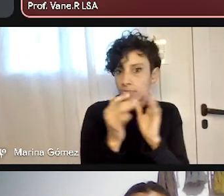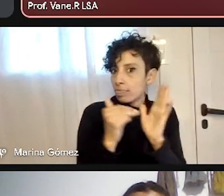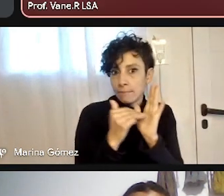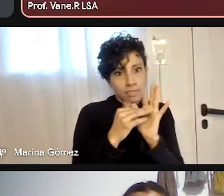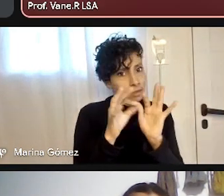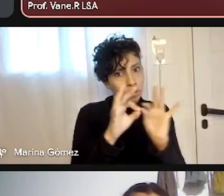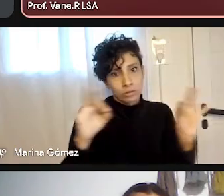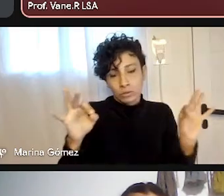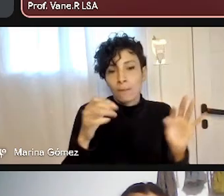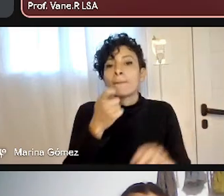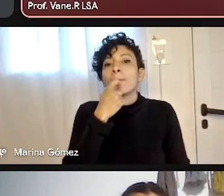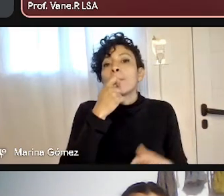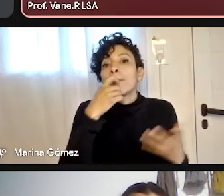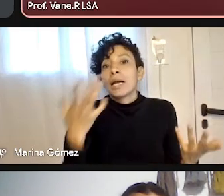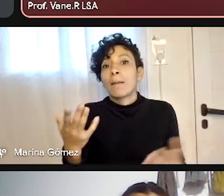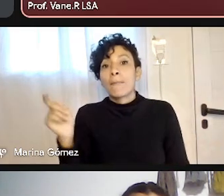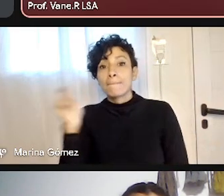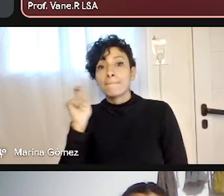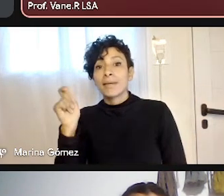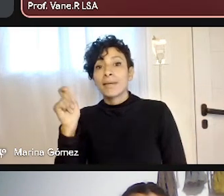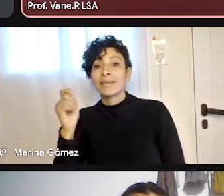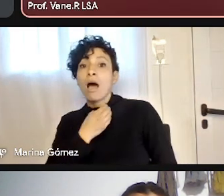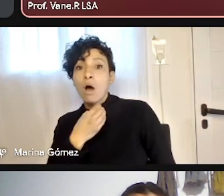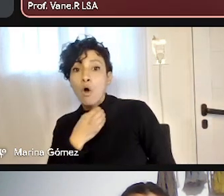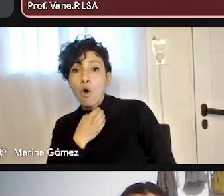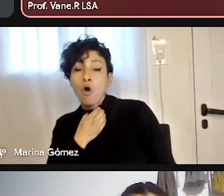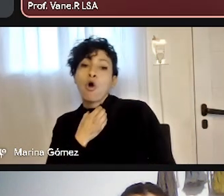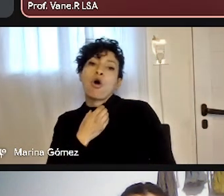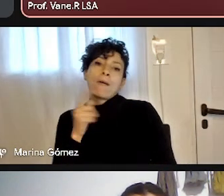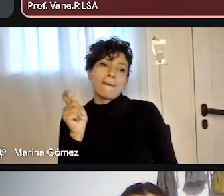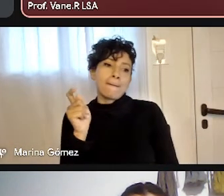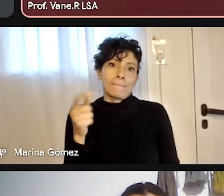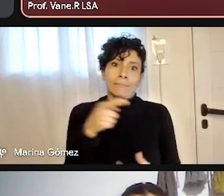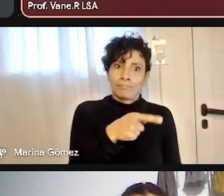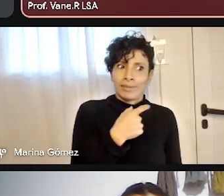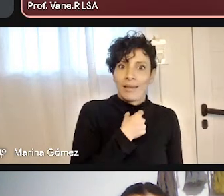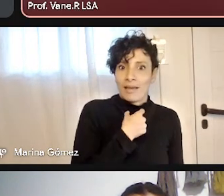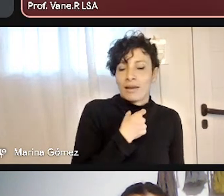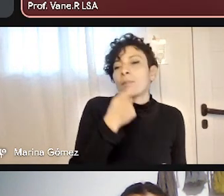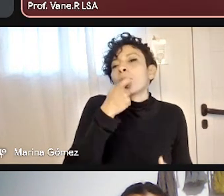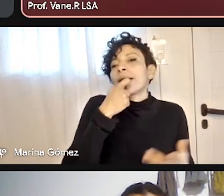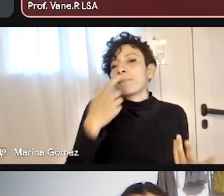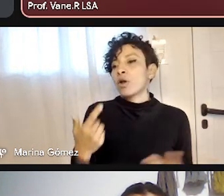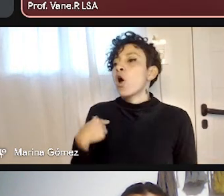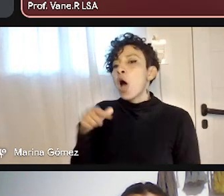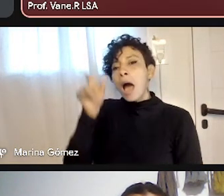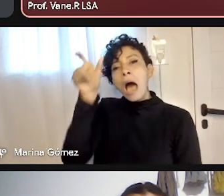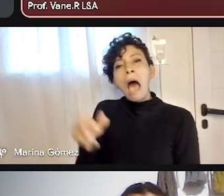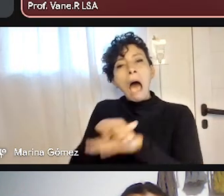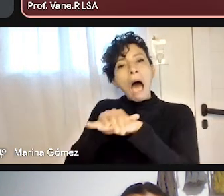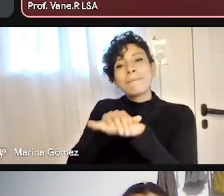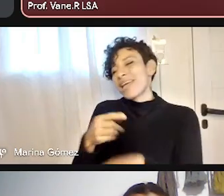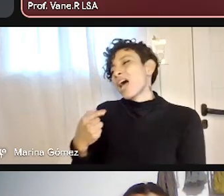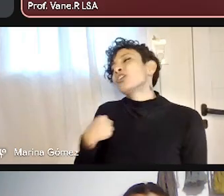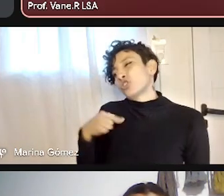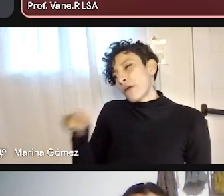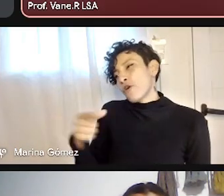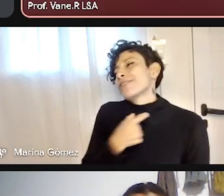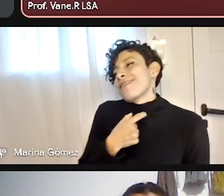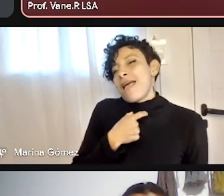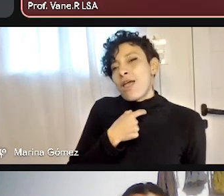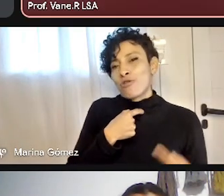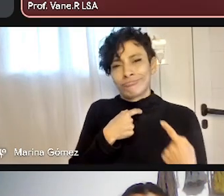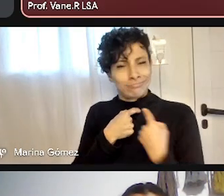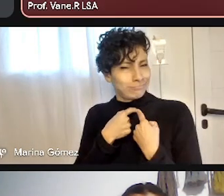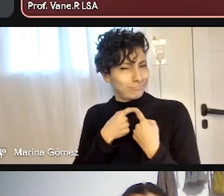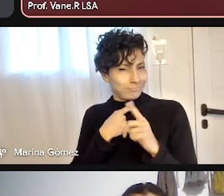ser querer, pero este es de querer de cosas materiales, por ejemplo. Yo no le puedo decir a mi amiga yo te quiero, porque no es una cosa. Entonces, lo que yo siempre les digo